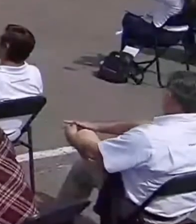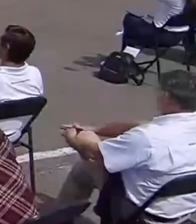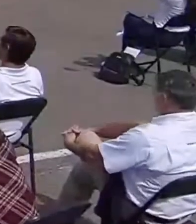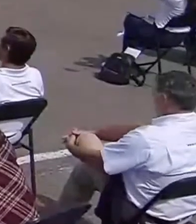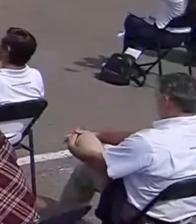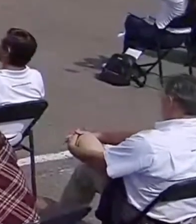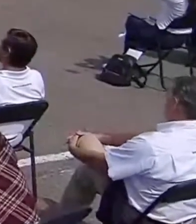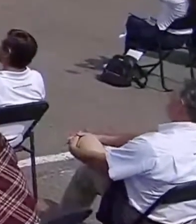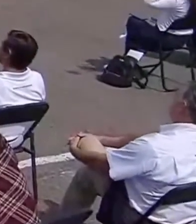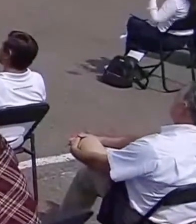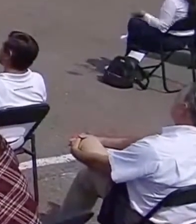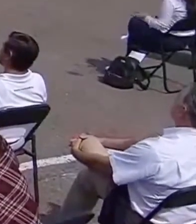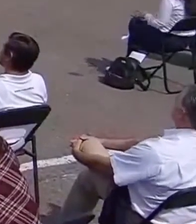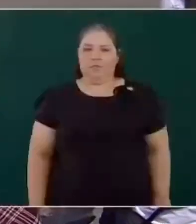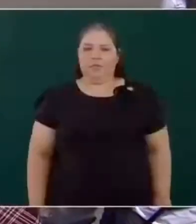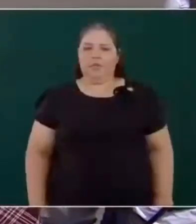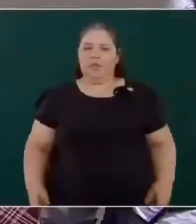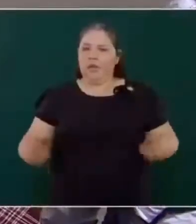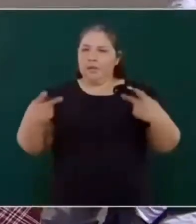sobre